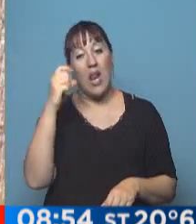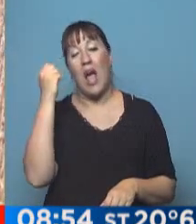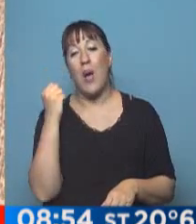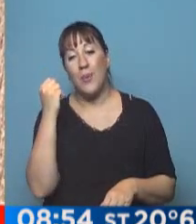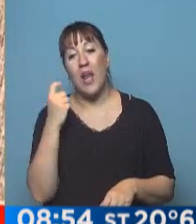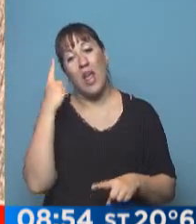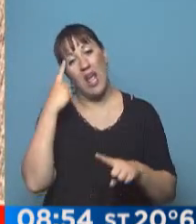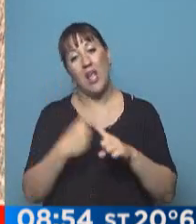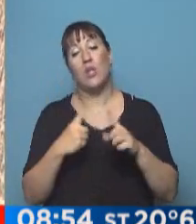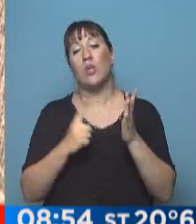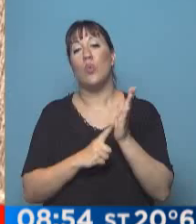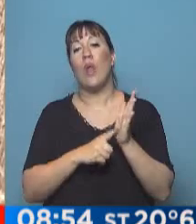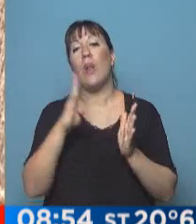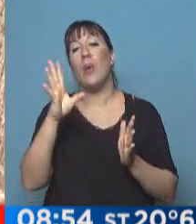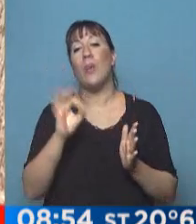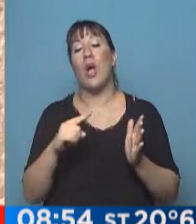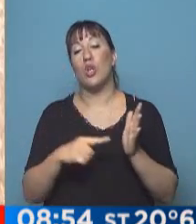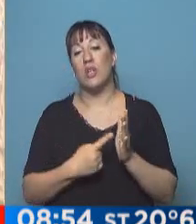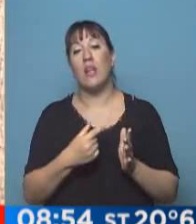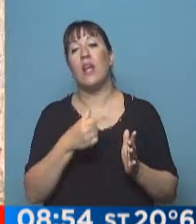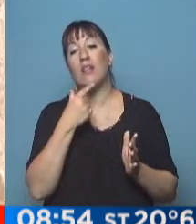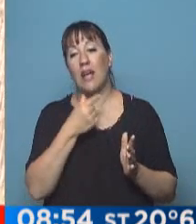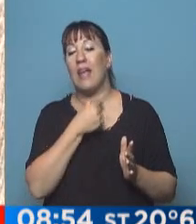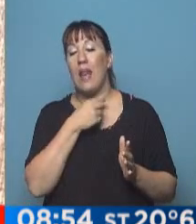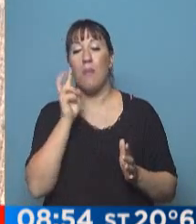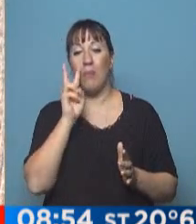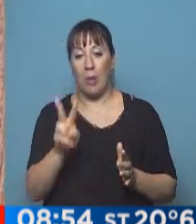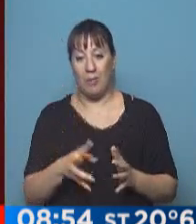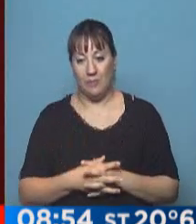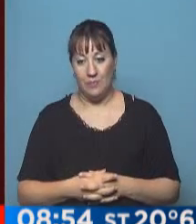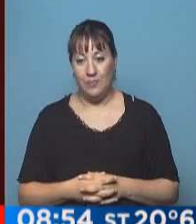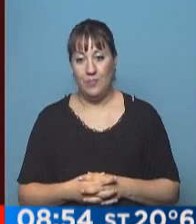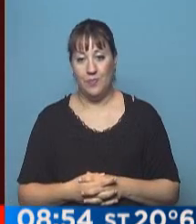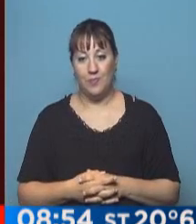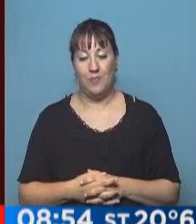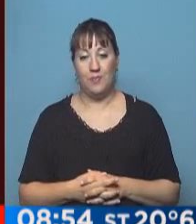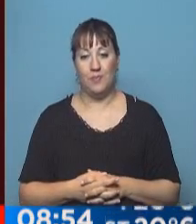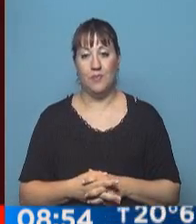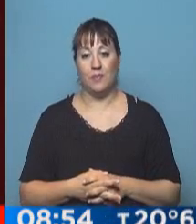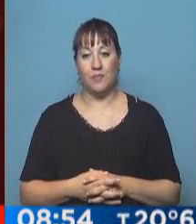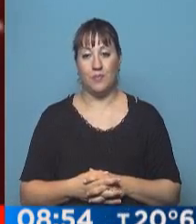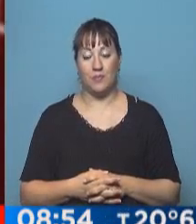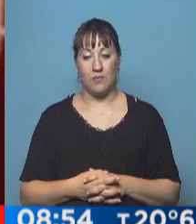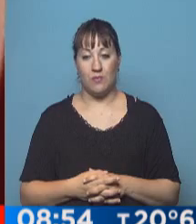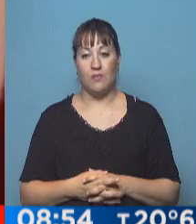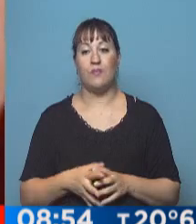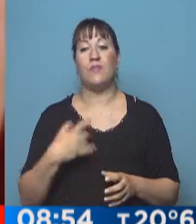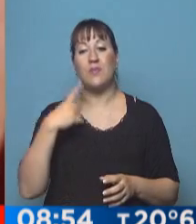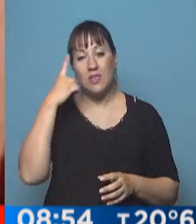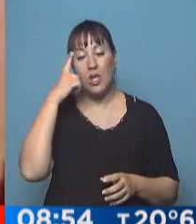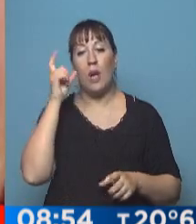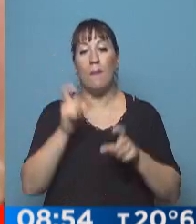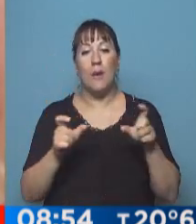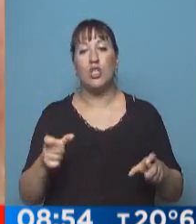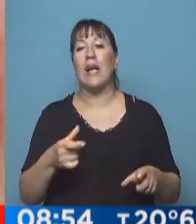del Banco Central, dio declaraciones y queremos analizarlas. Presten atención. Creo que la gente quiere escuchar que se va a levantar